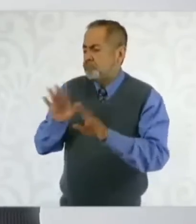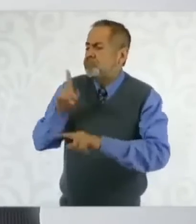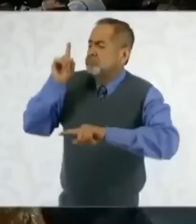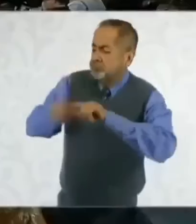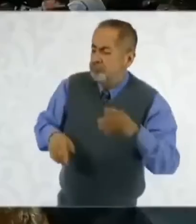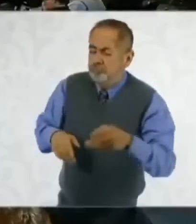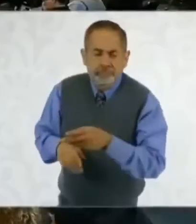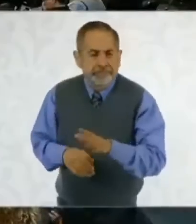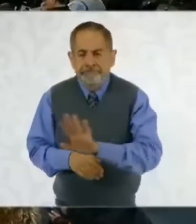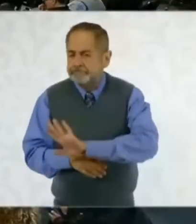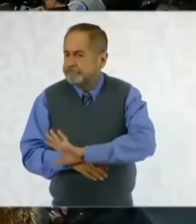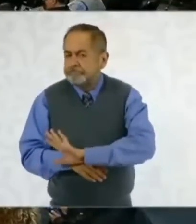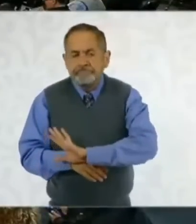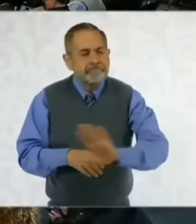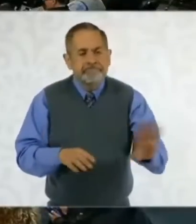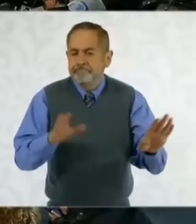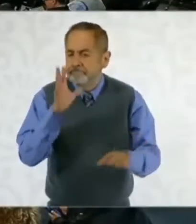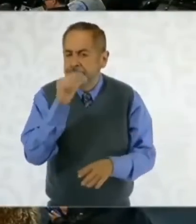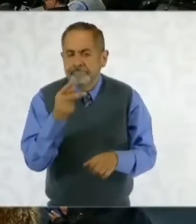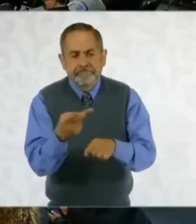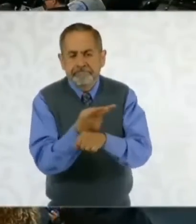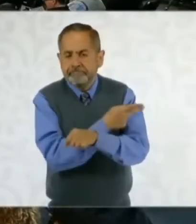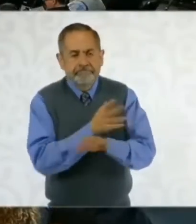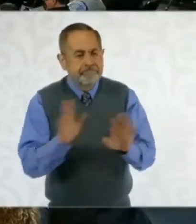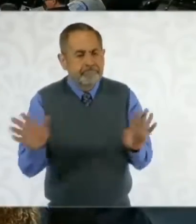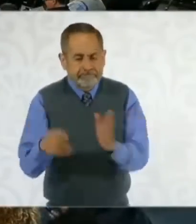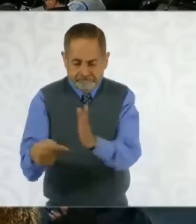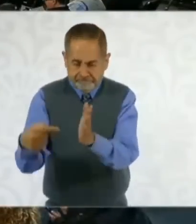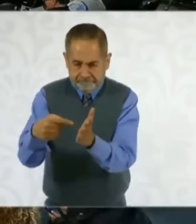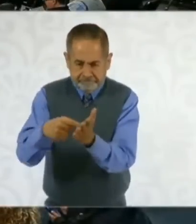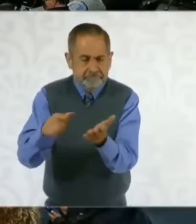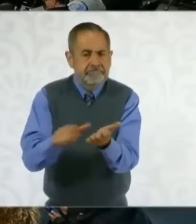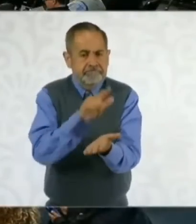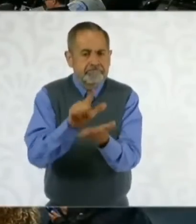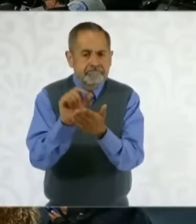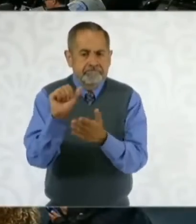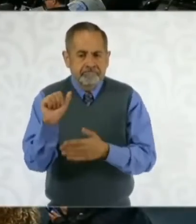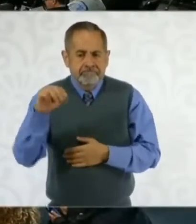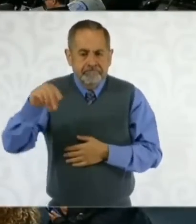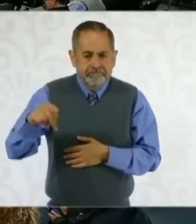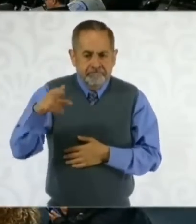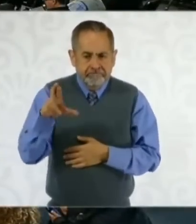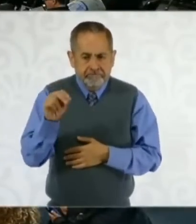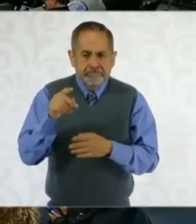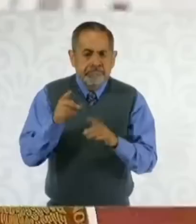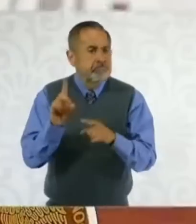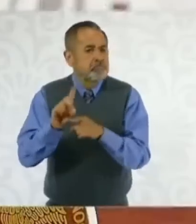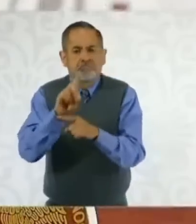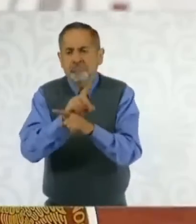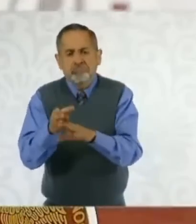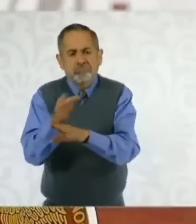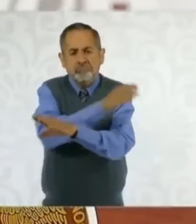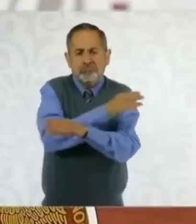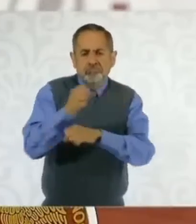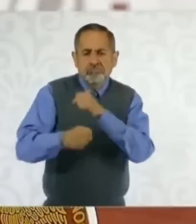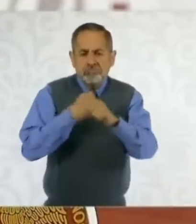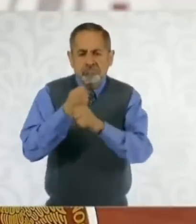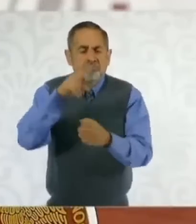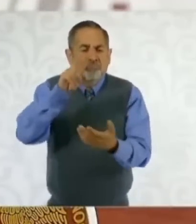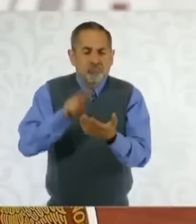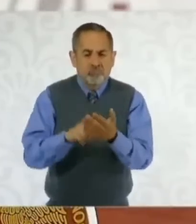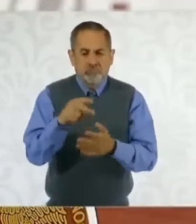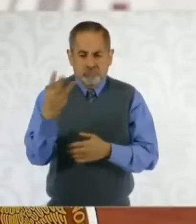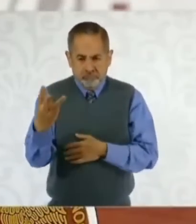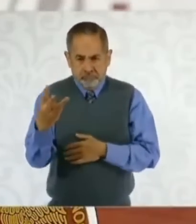lo contrario, ya está previsto en la ley de amparo vigente a partir del año 2013,